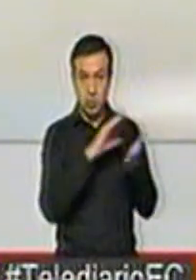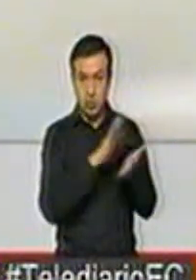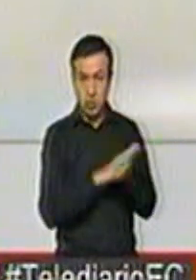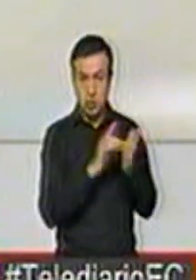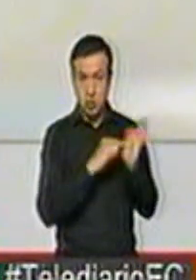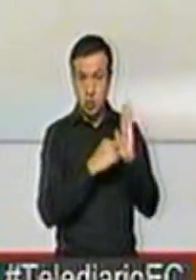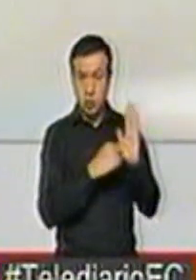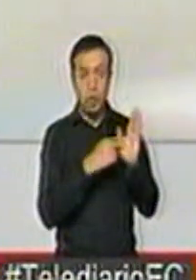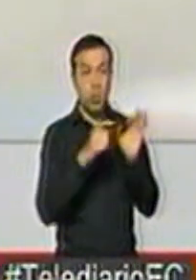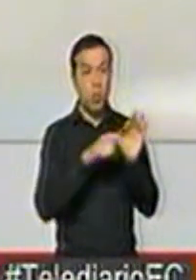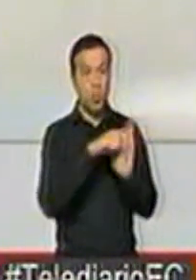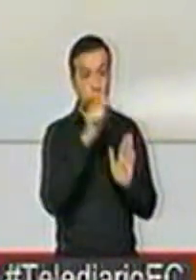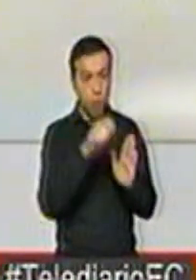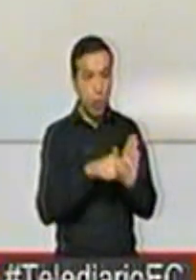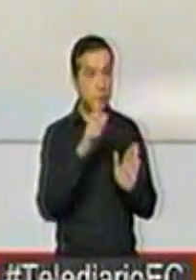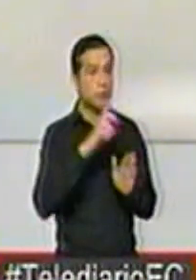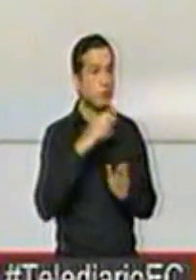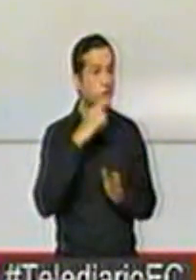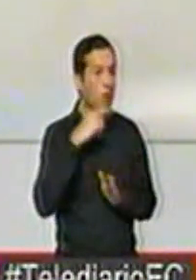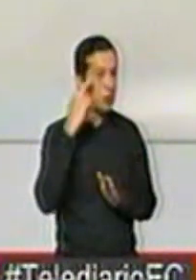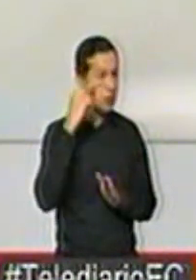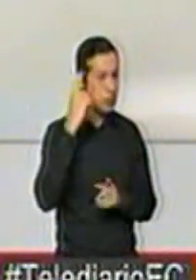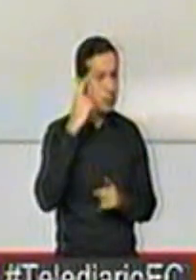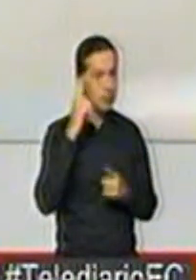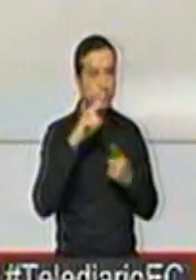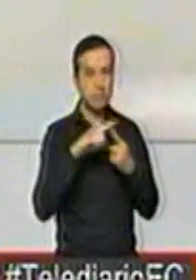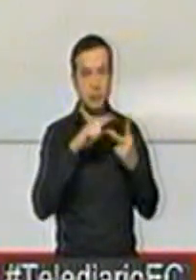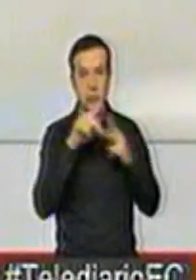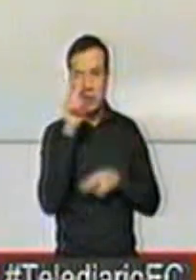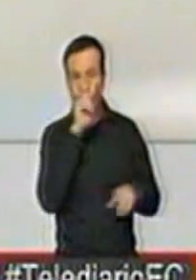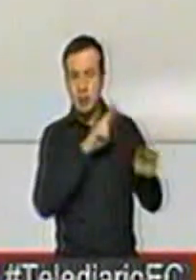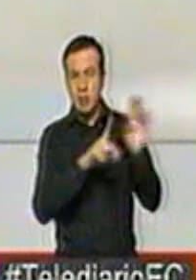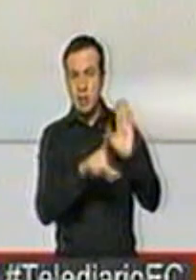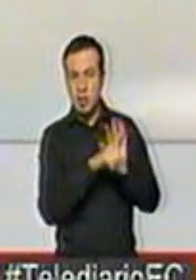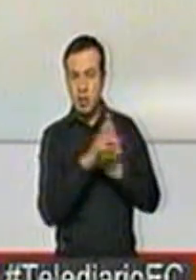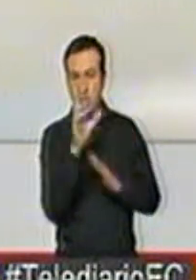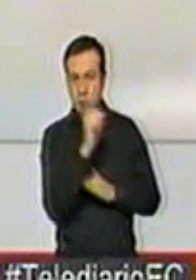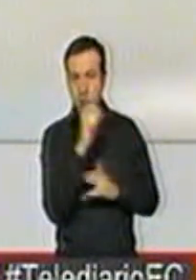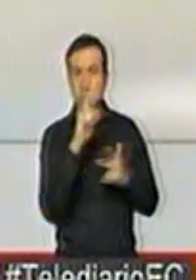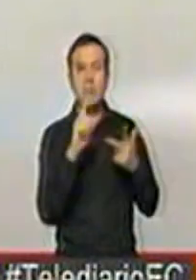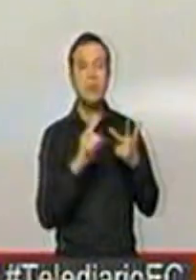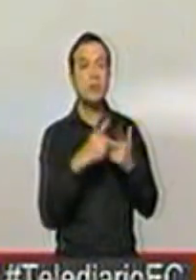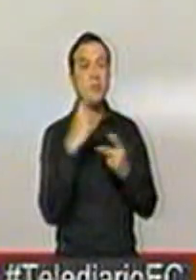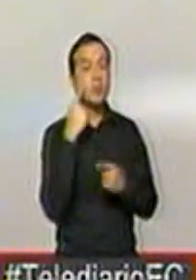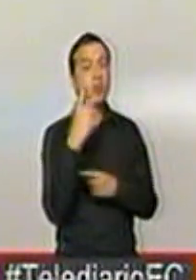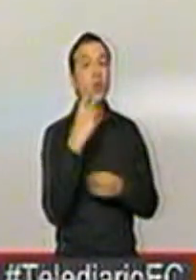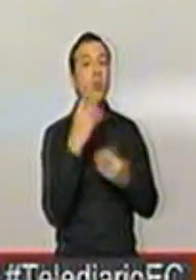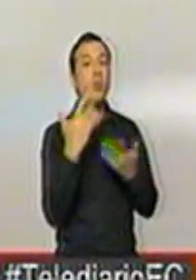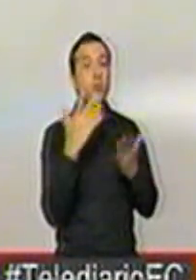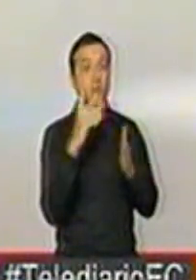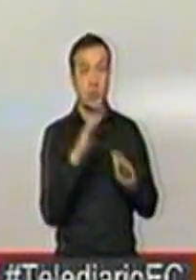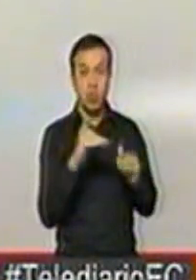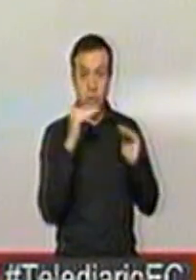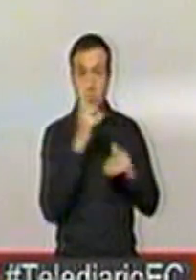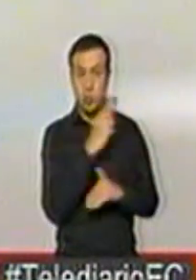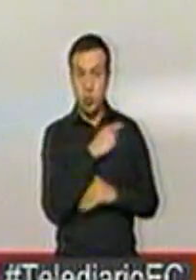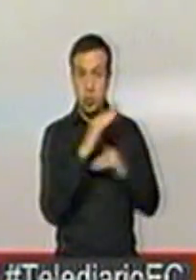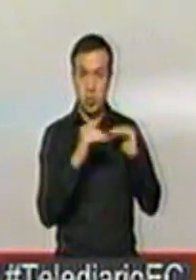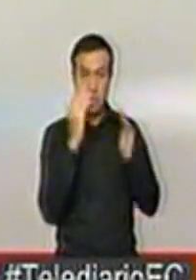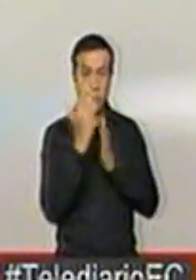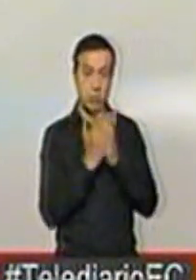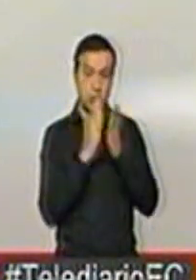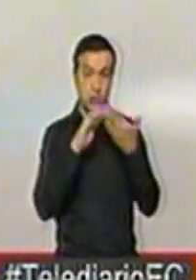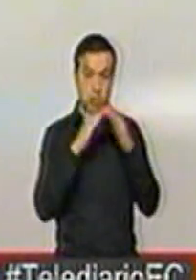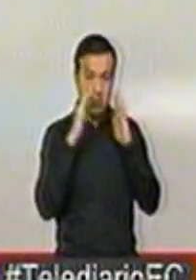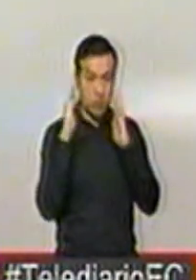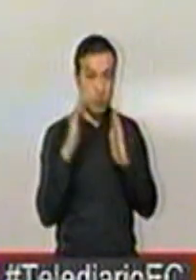jueces que sepan razonar que sepan interpretar el marco jurídico que tengan un alto nivel académico servicio a la colectividad